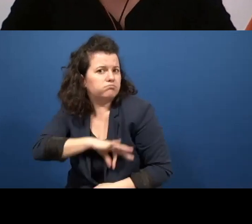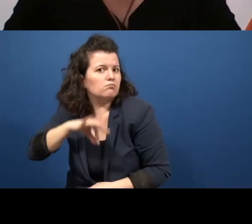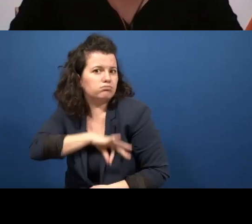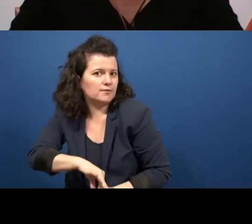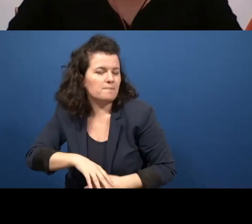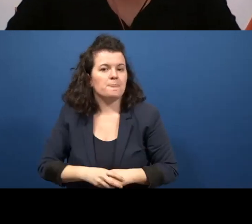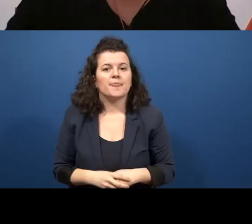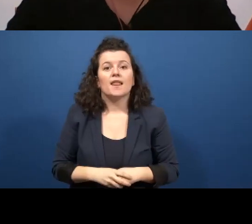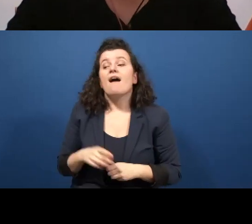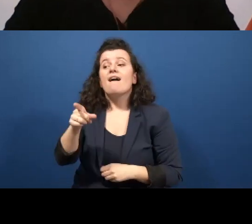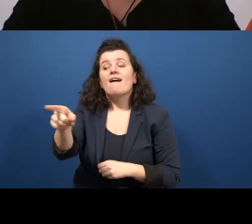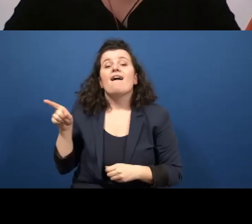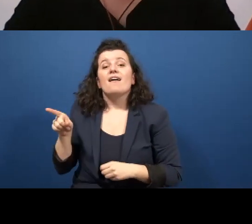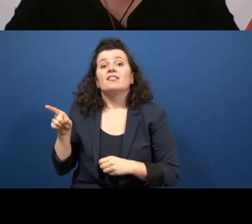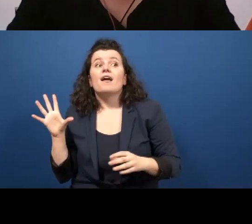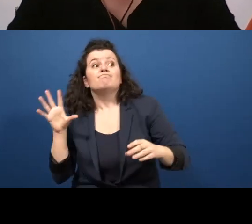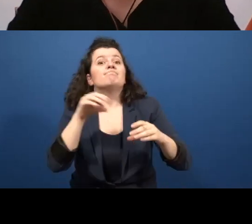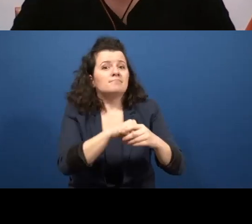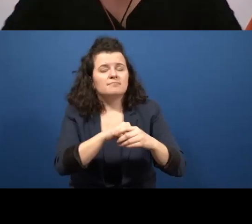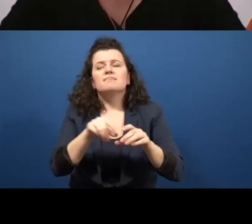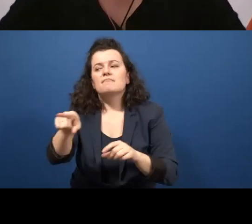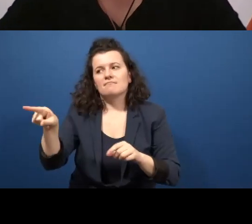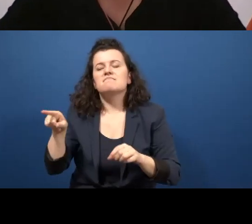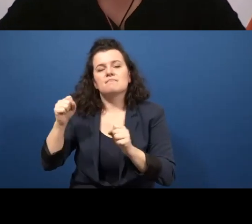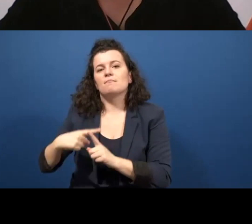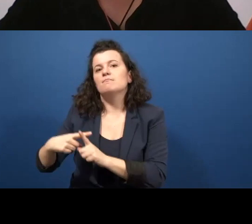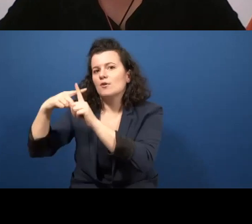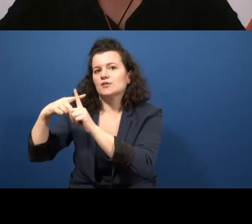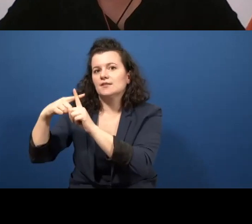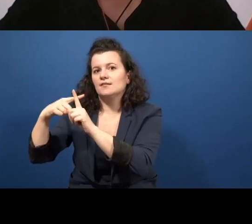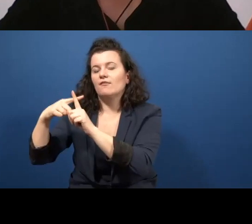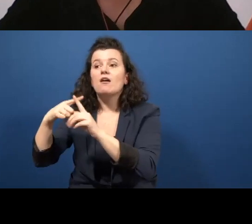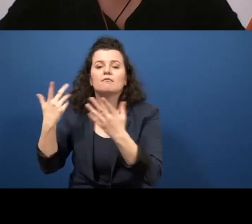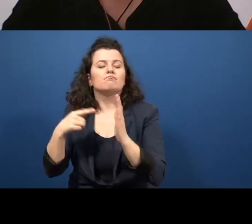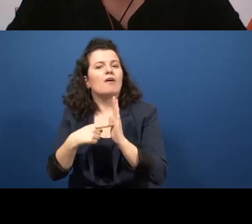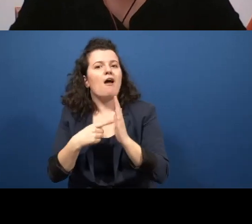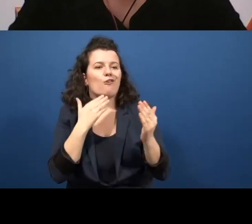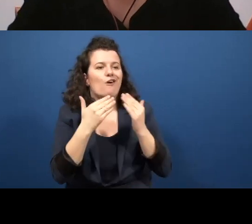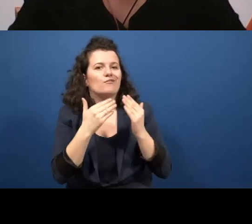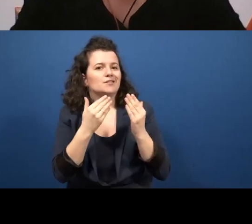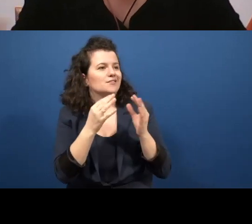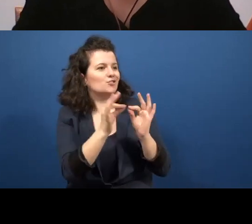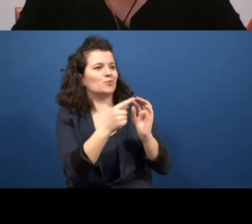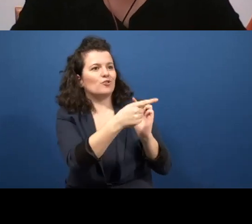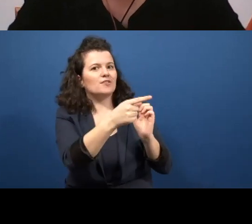contexto comunitario, yo diría que los intérpretes de lengua de signos pudiesen beneficiarse al adquirir habilidades propias de la interpretación